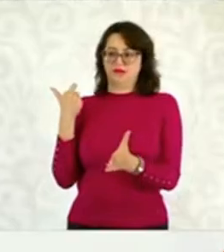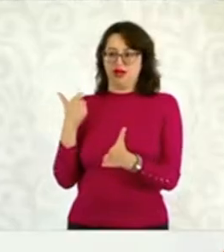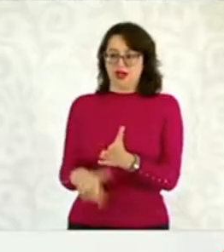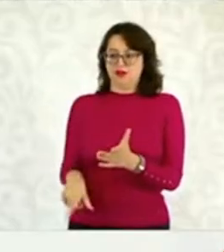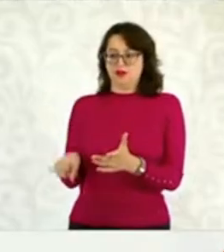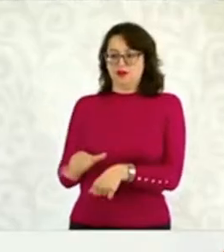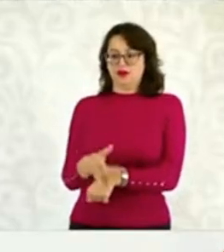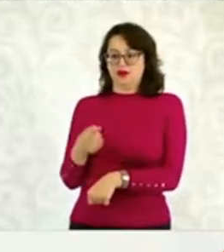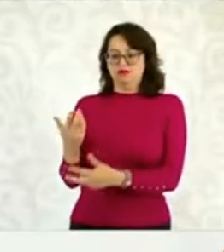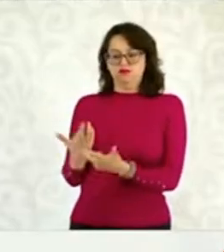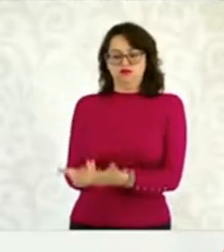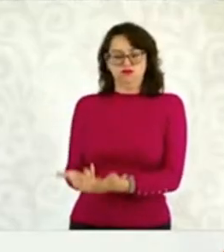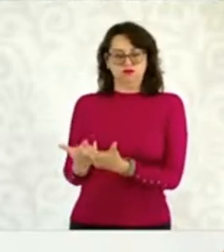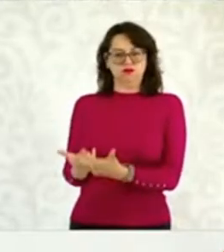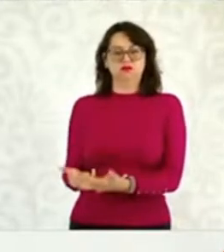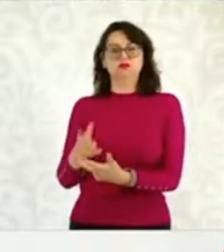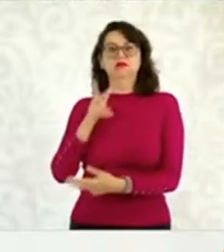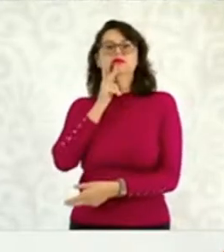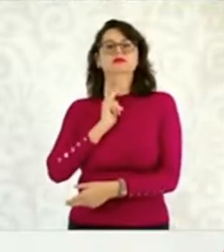ricos.